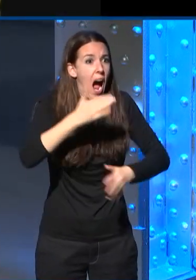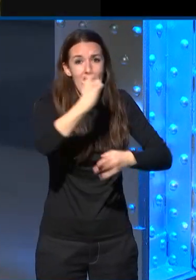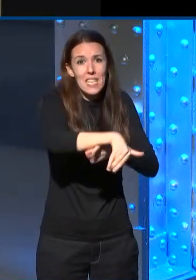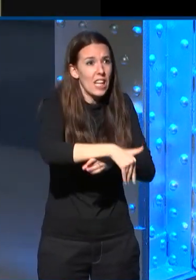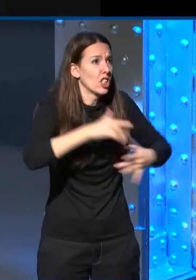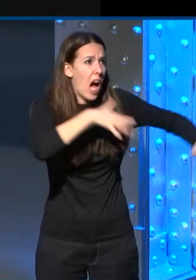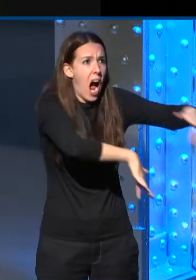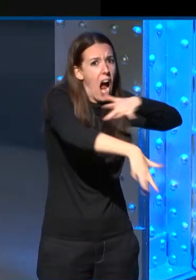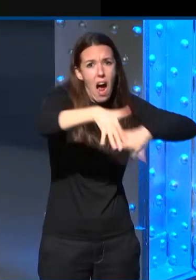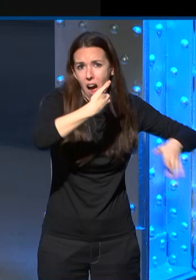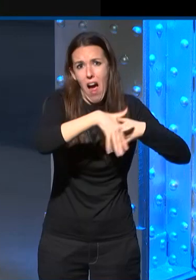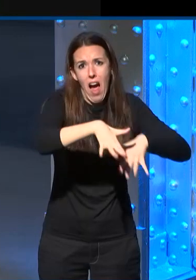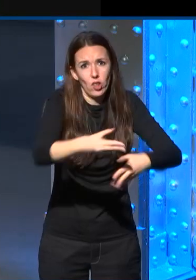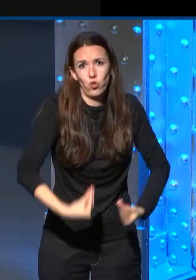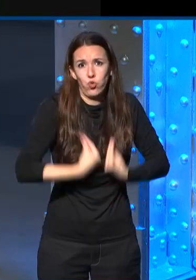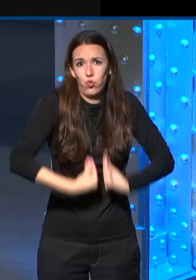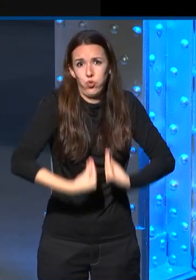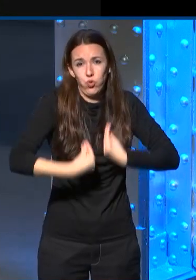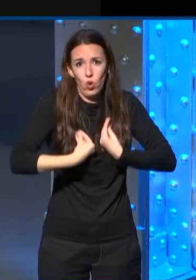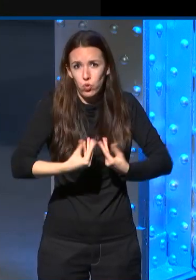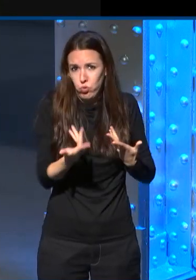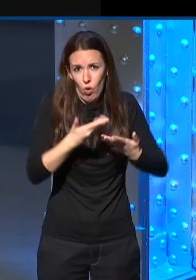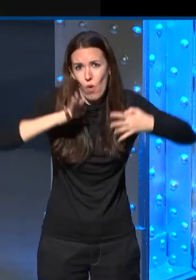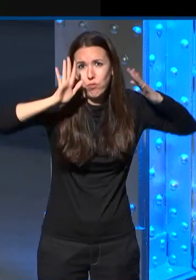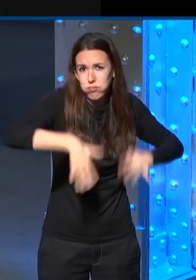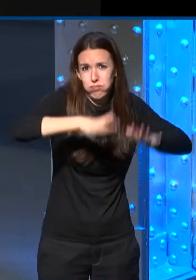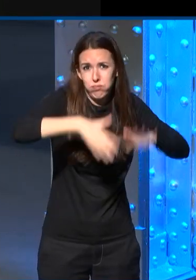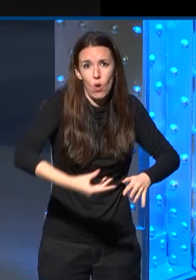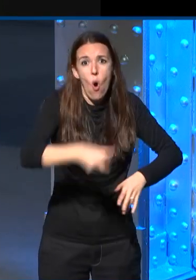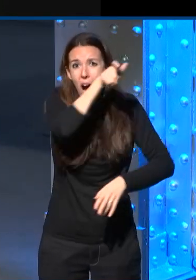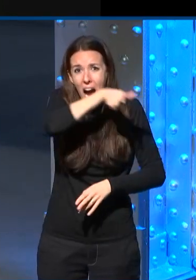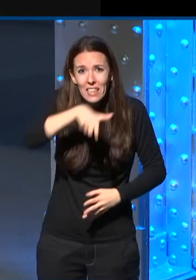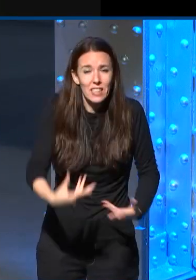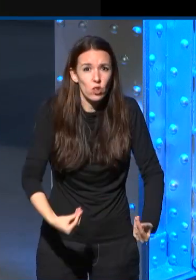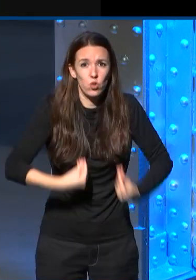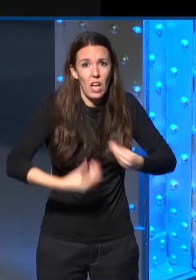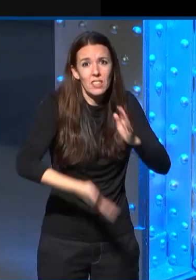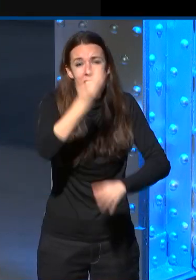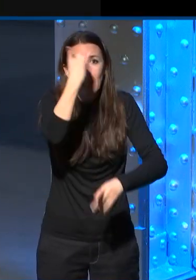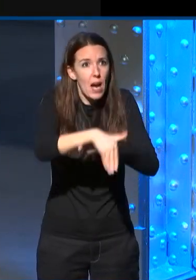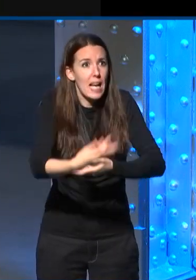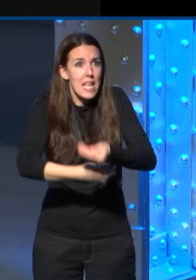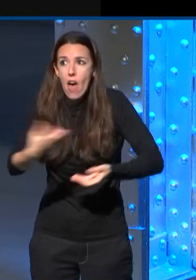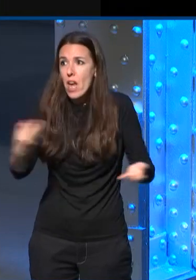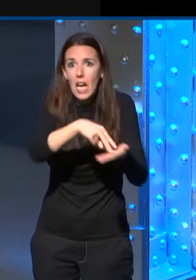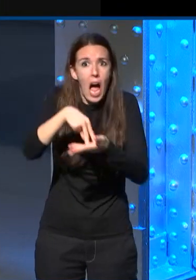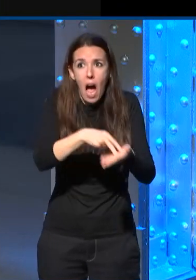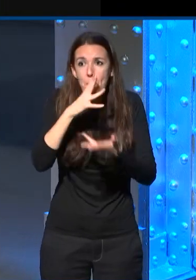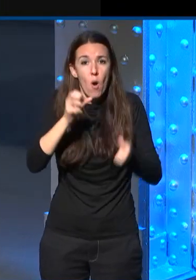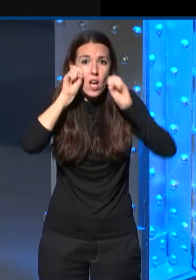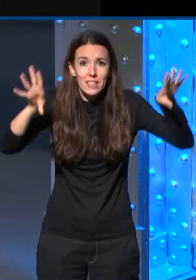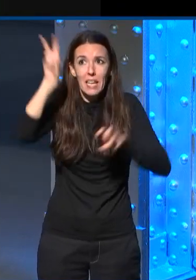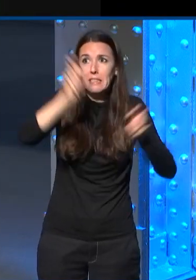cundió el pánico, y bueno, pues se liaron multitudes enormes de gente asustada que salía a la calle sin saber muy bien qué hacer porque nos estaban invadiendo